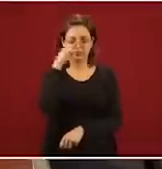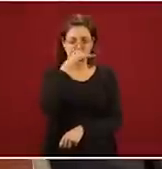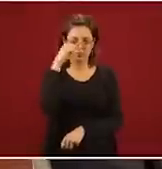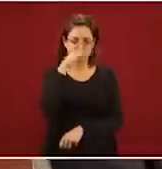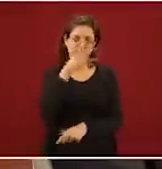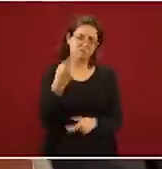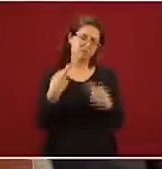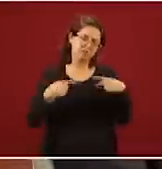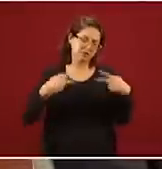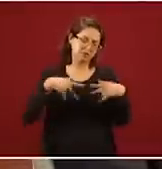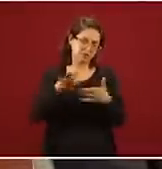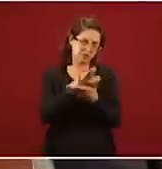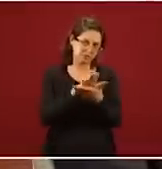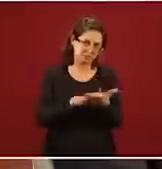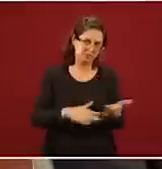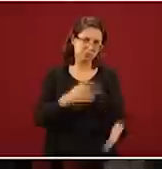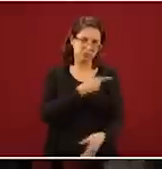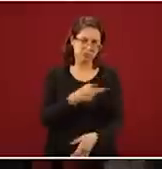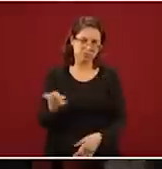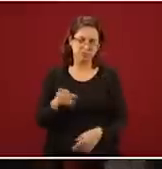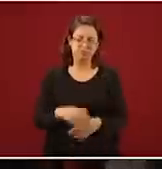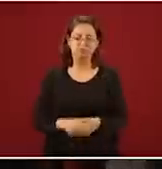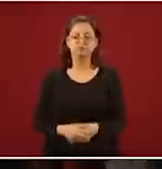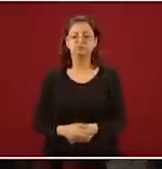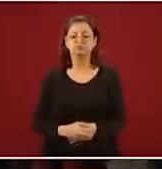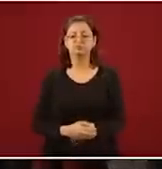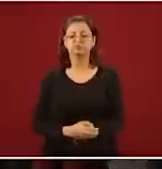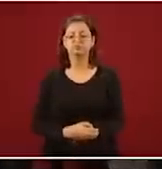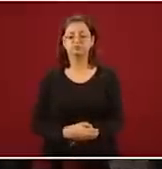para la gente humilde, para la gente pobre. ¿Y cómo le interesa a